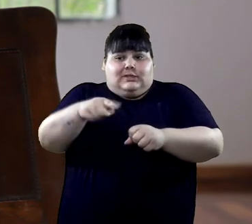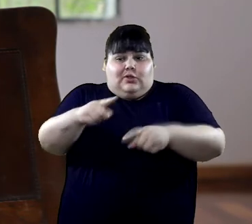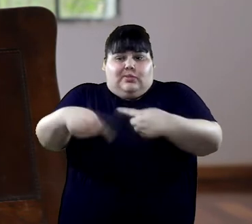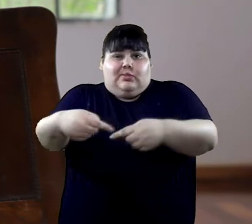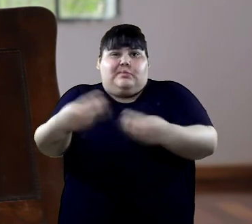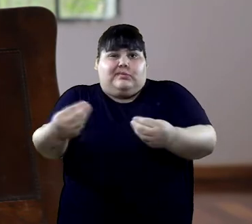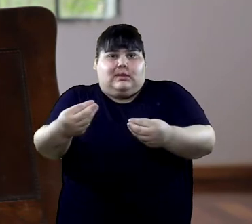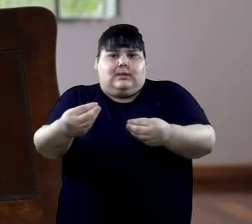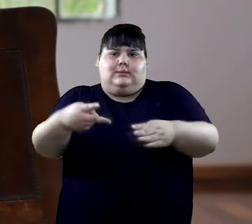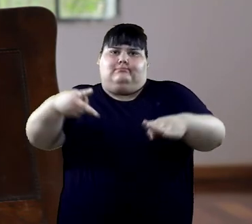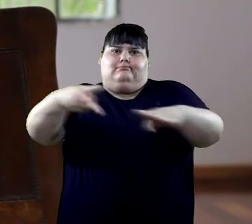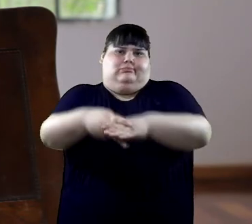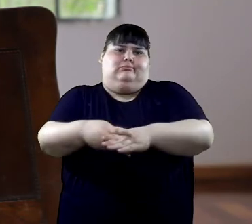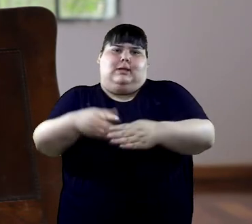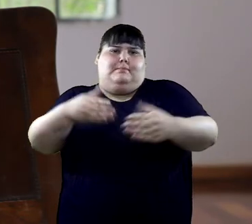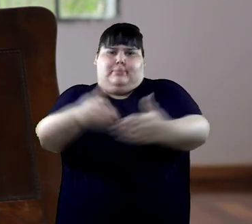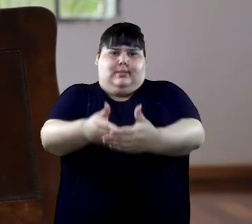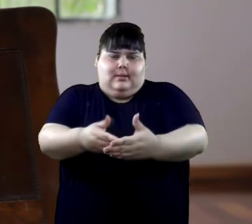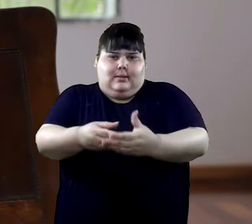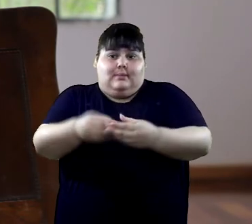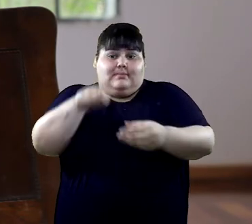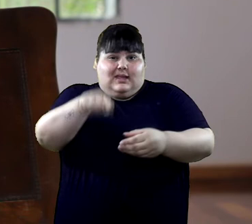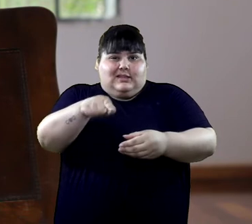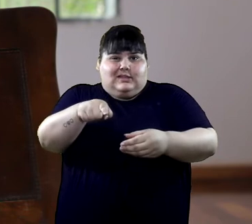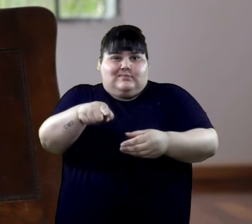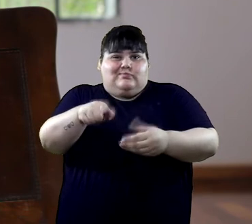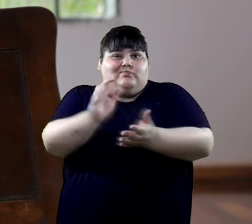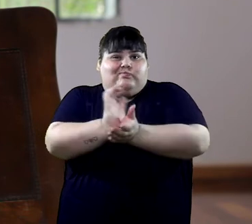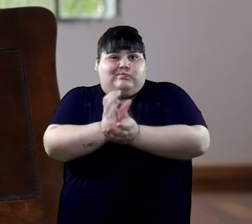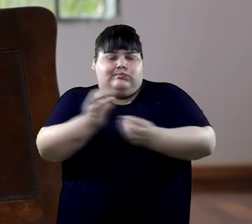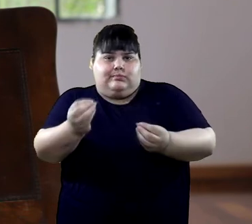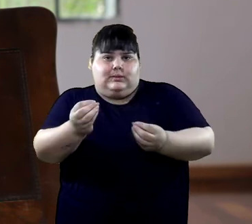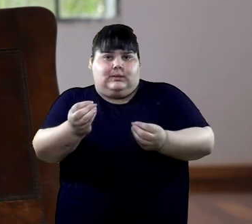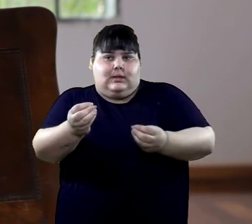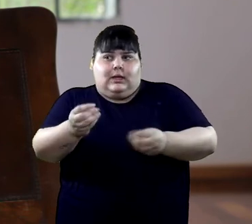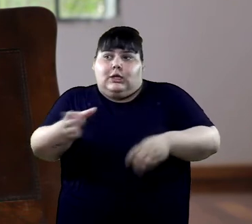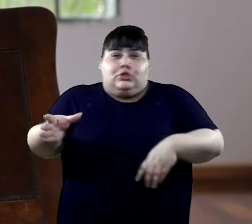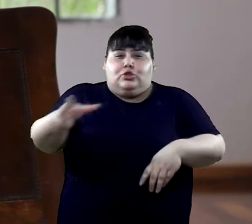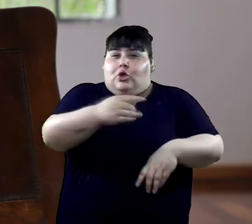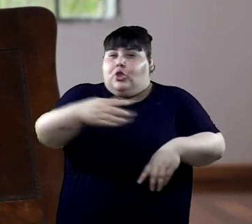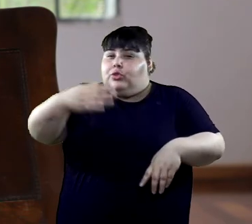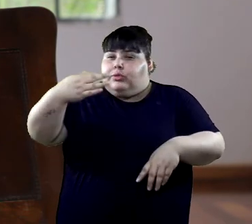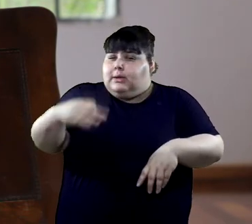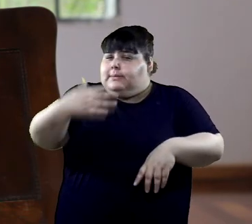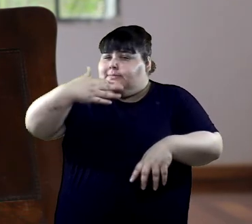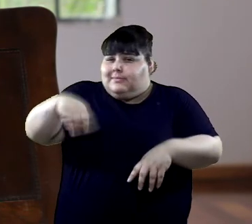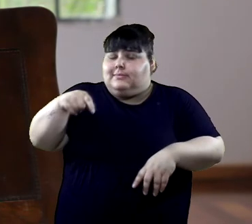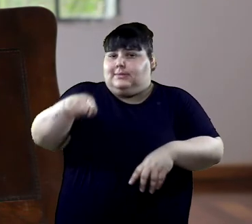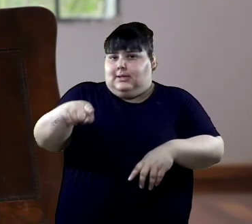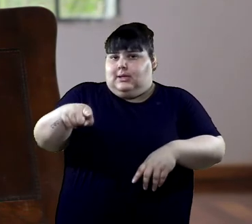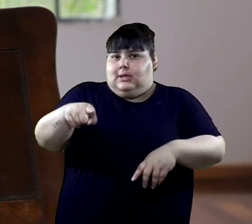barrera. Y ahí estamos cometiendo algo que me parece que no se logra entender, y es que